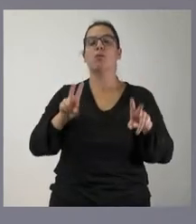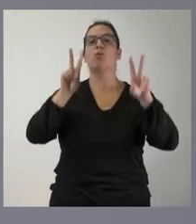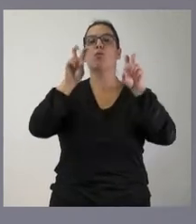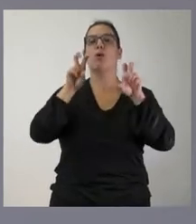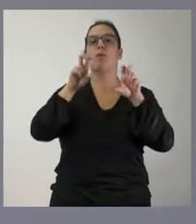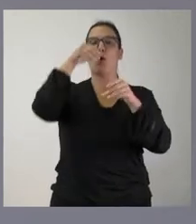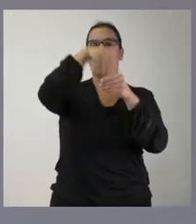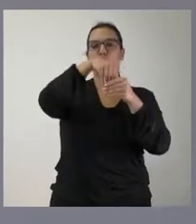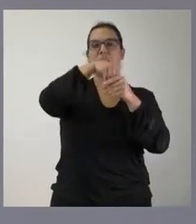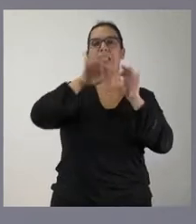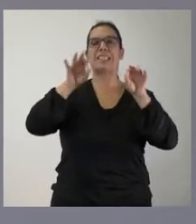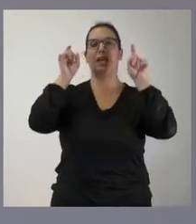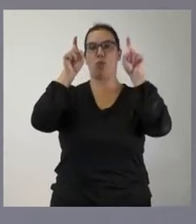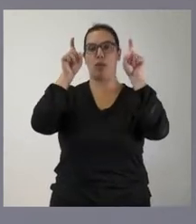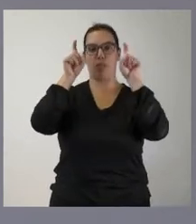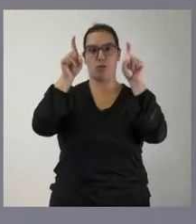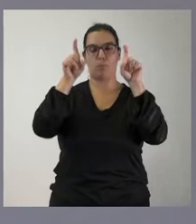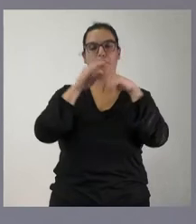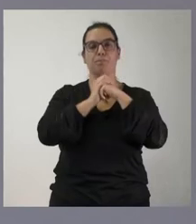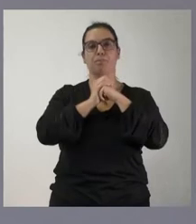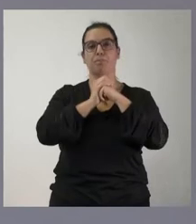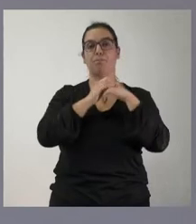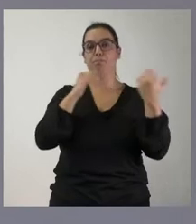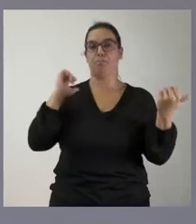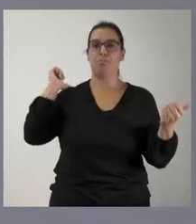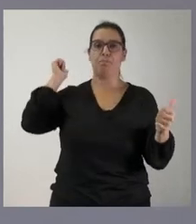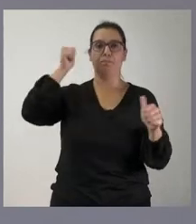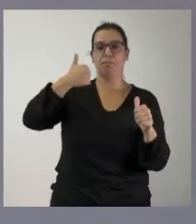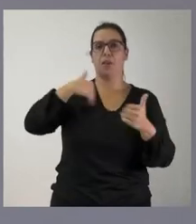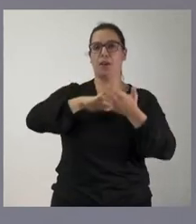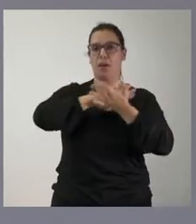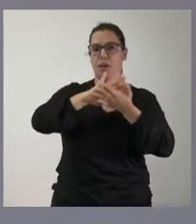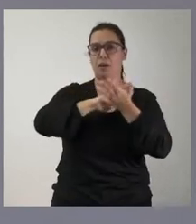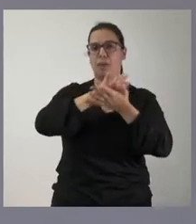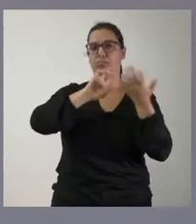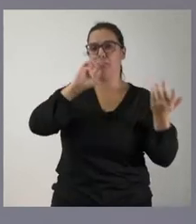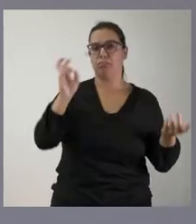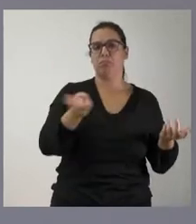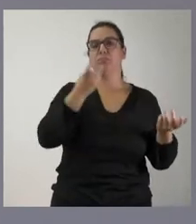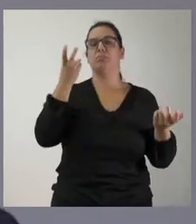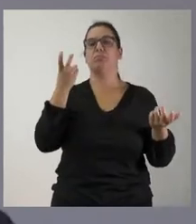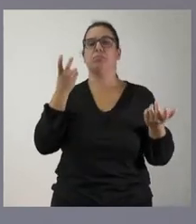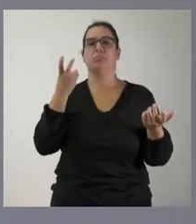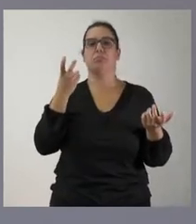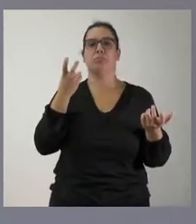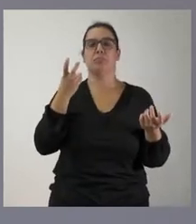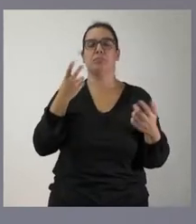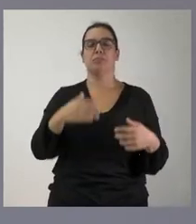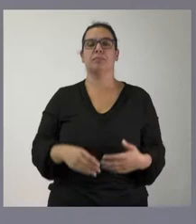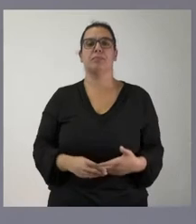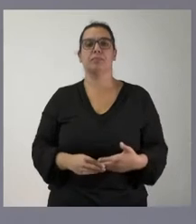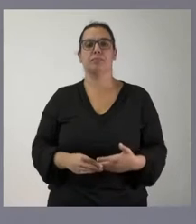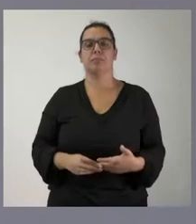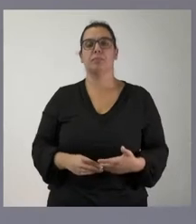de Educación que veníamos comentando y haciendo referencia a los mismos son